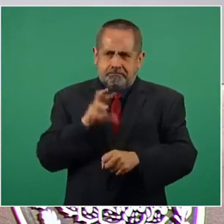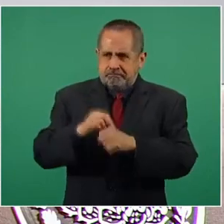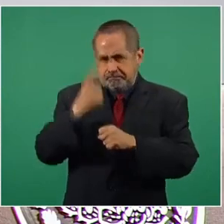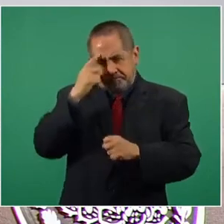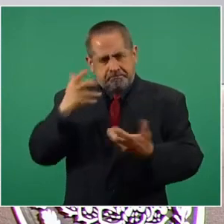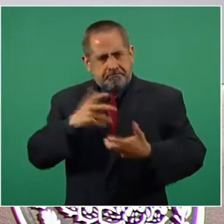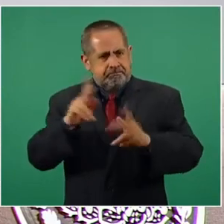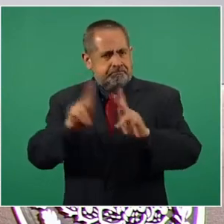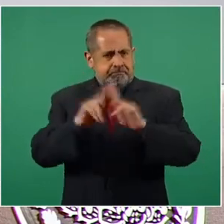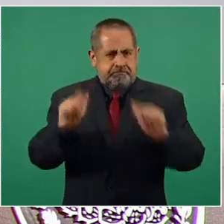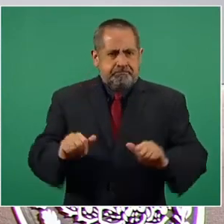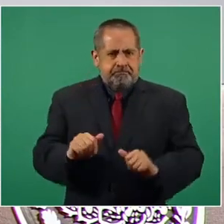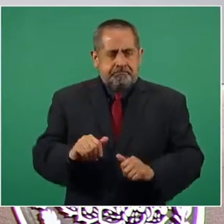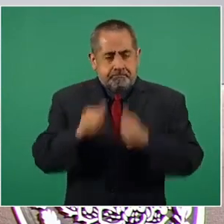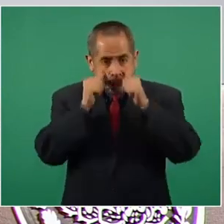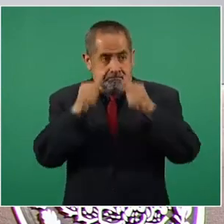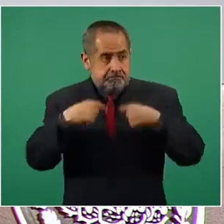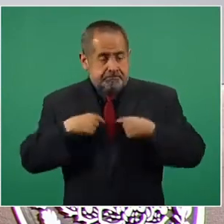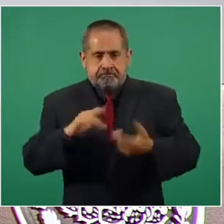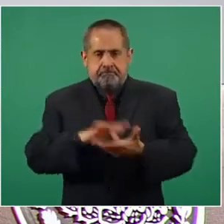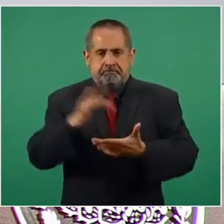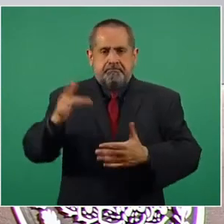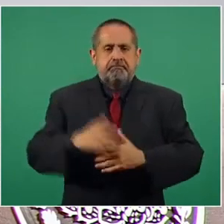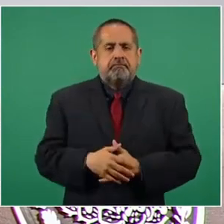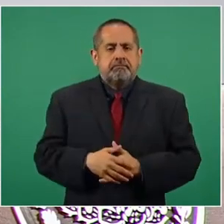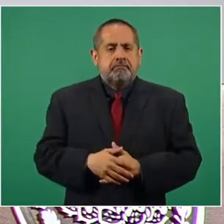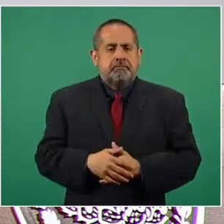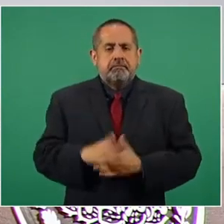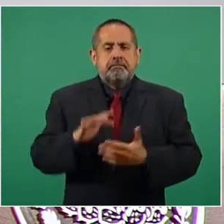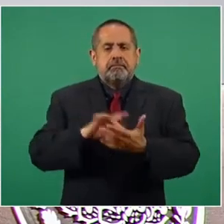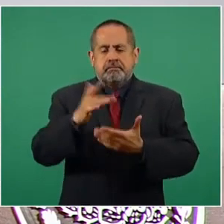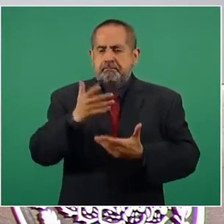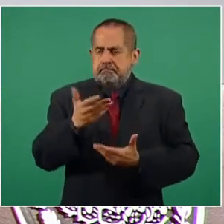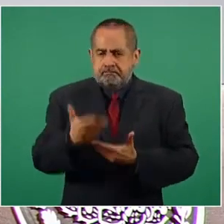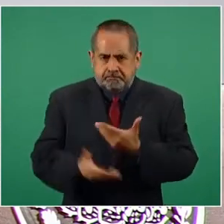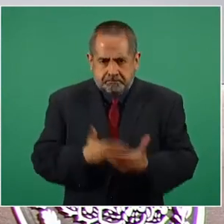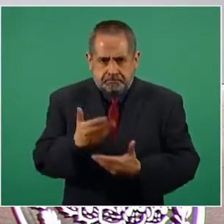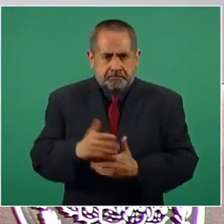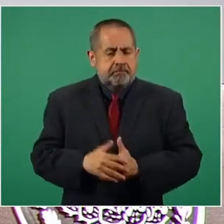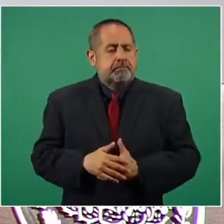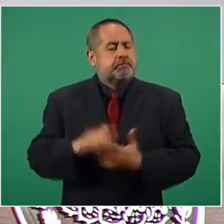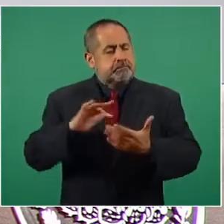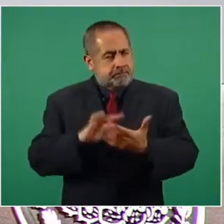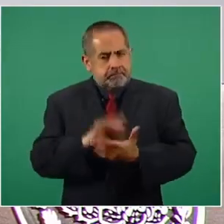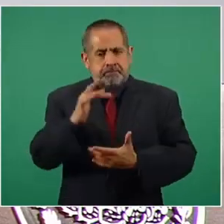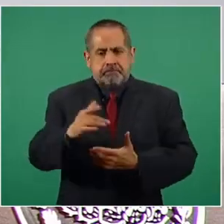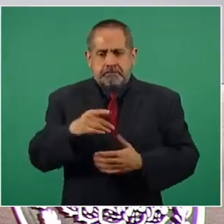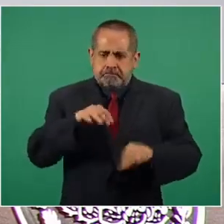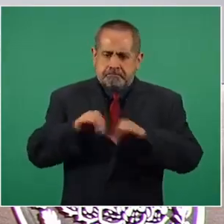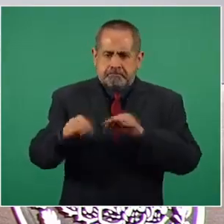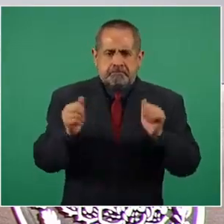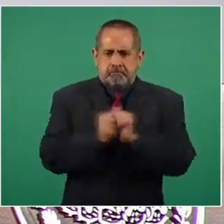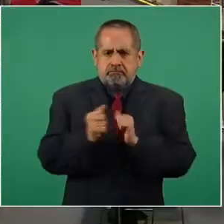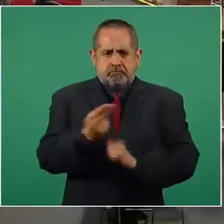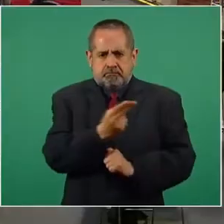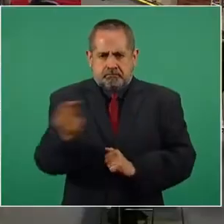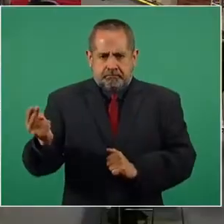paz. Muchas gracias por su atención, gracias que nos permiten servirles y gracias que nos permiten trabajar para